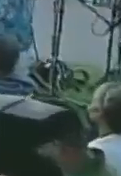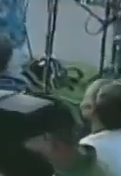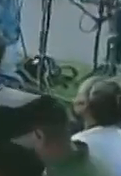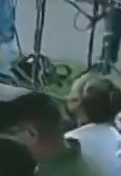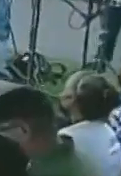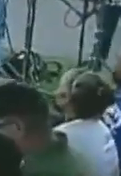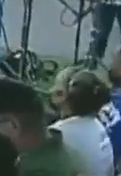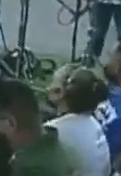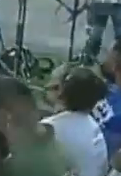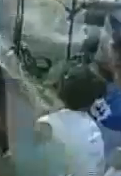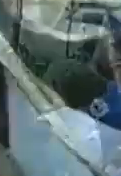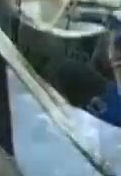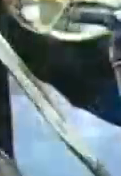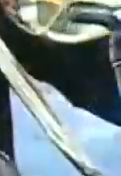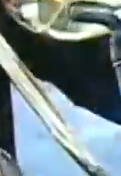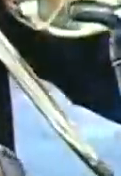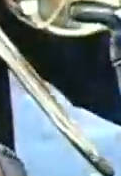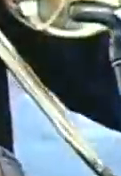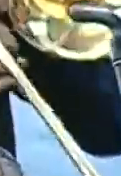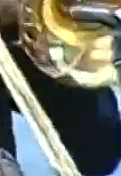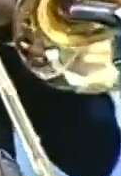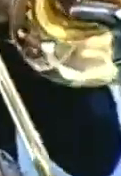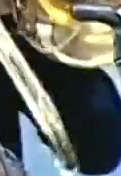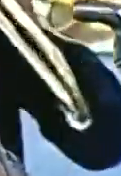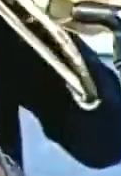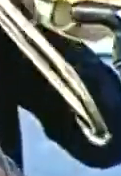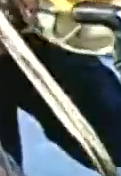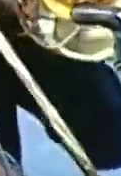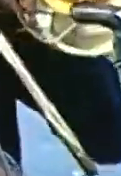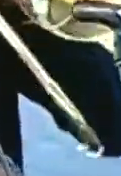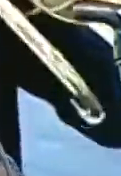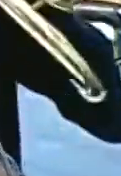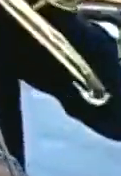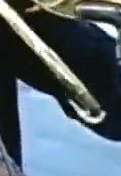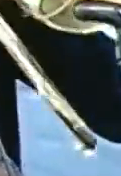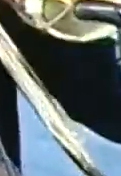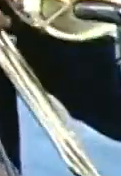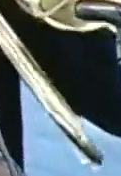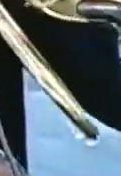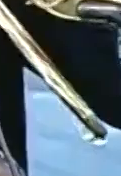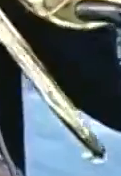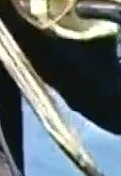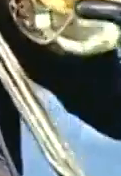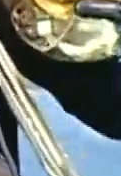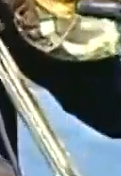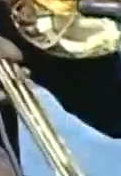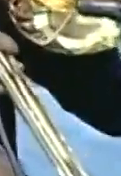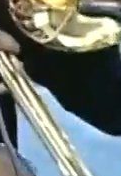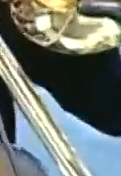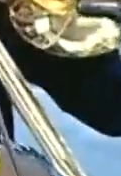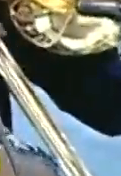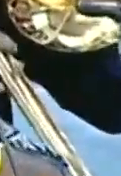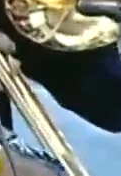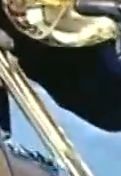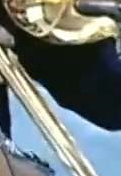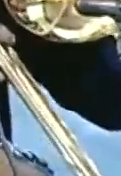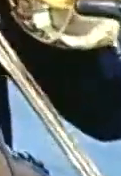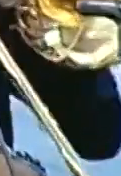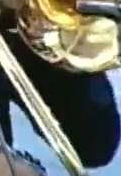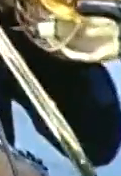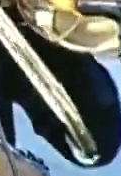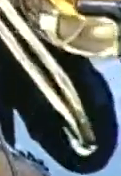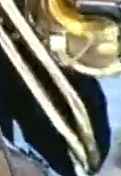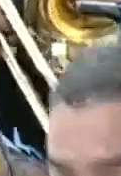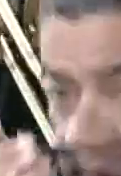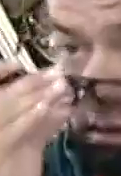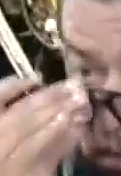Yo soy el negro más guapeto, yo soy el más cumbanchero que se pasea por el malecón. La negra se